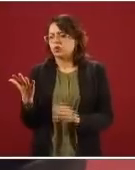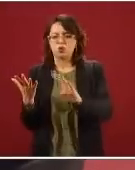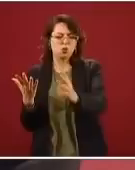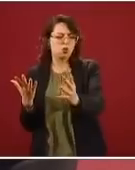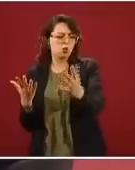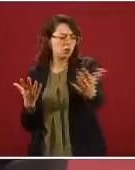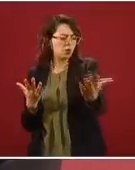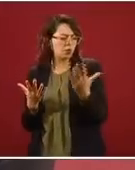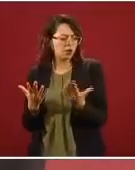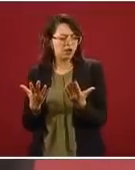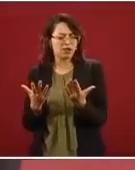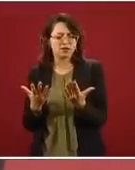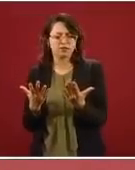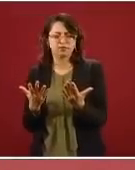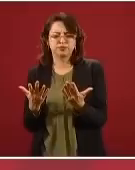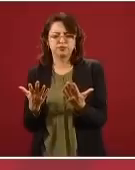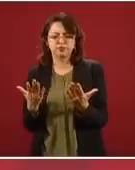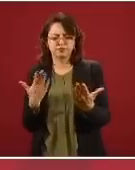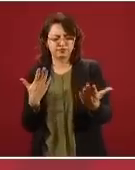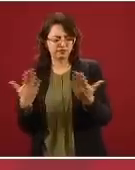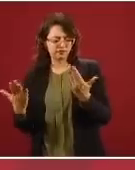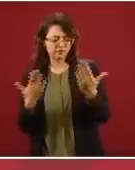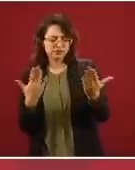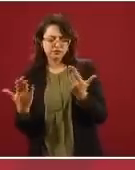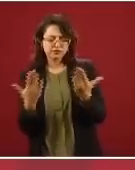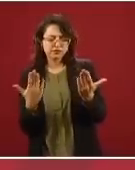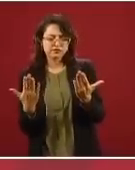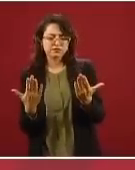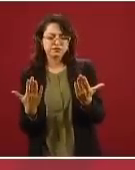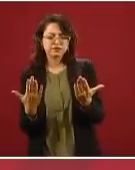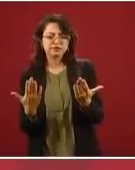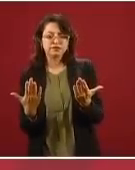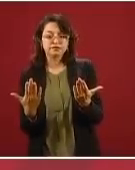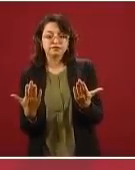otro, y